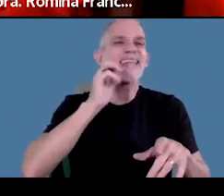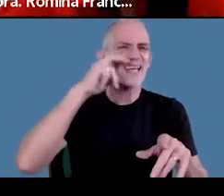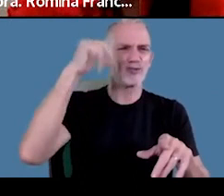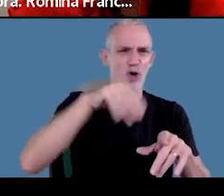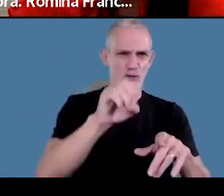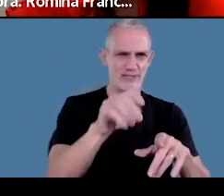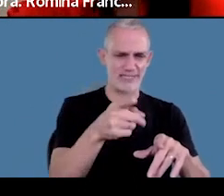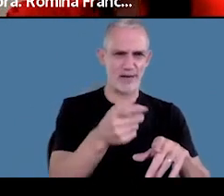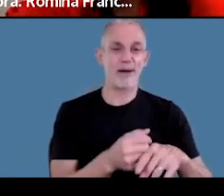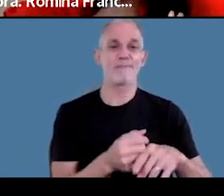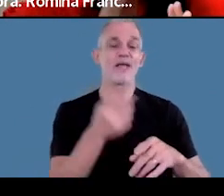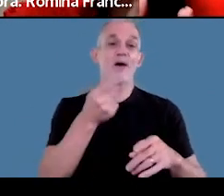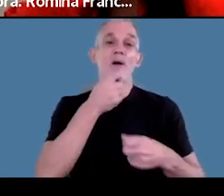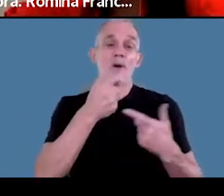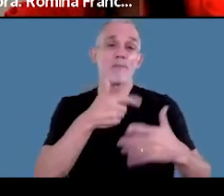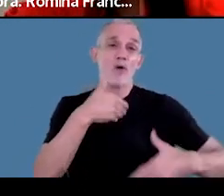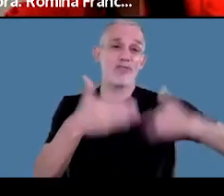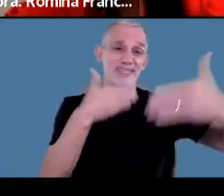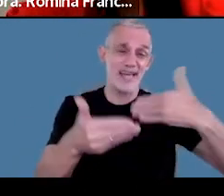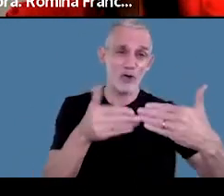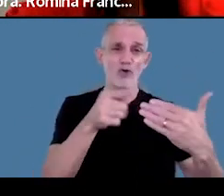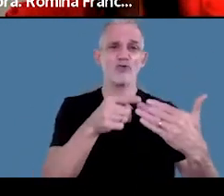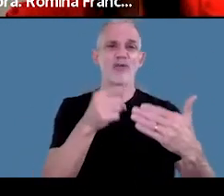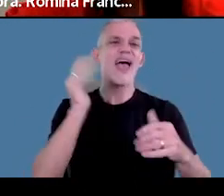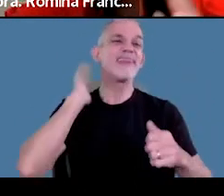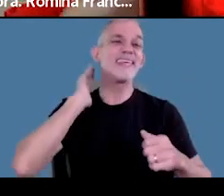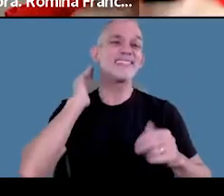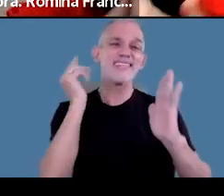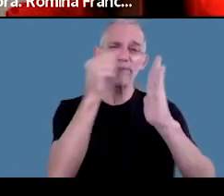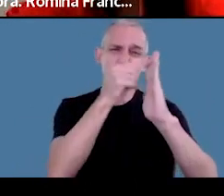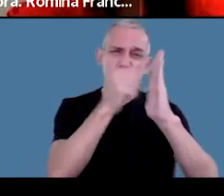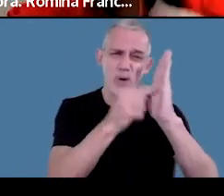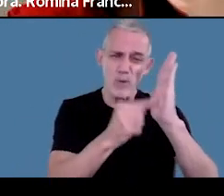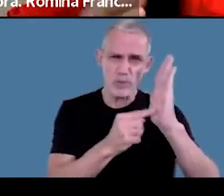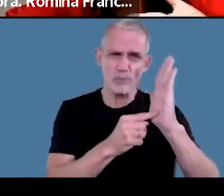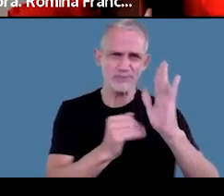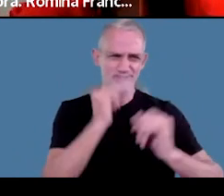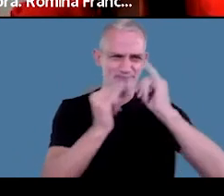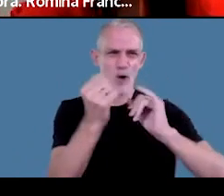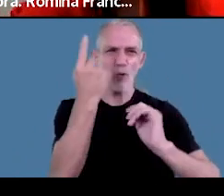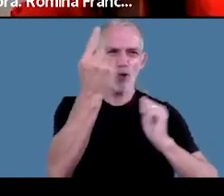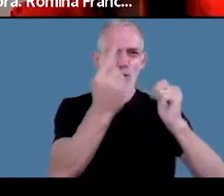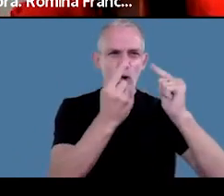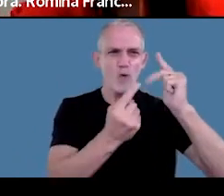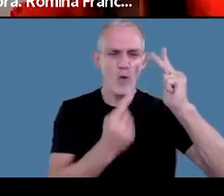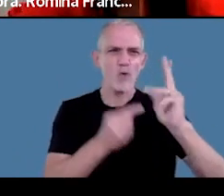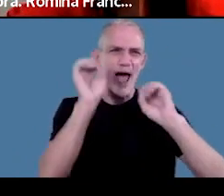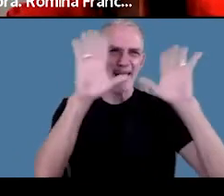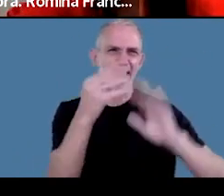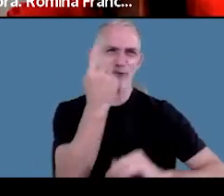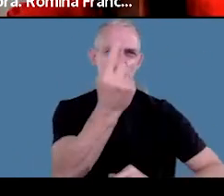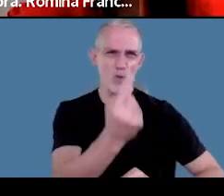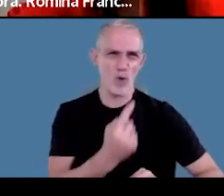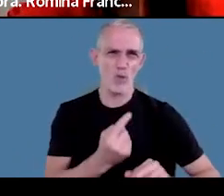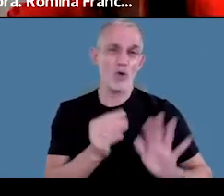tener el desarrollo de 16 ítems que les voy a ir mencionando, aclarando alguna cosita.